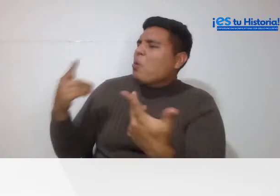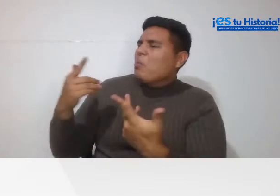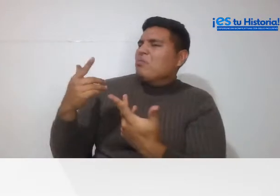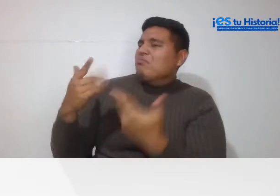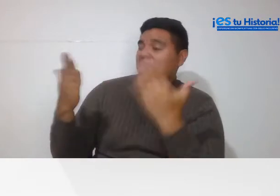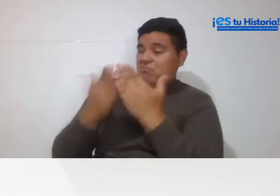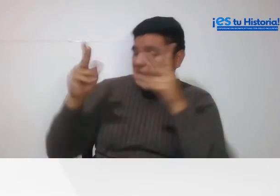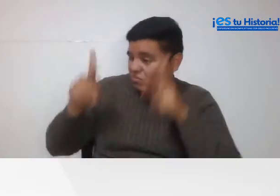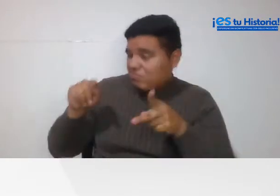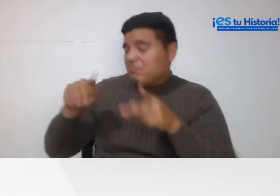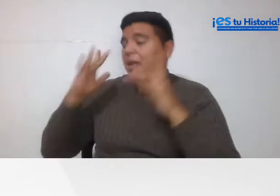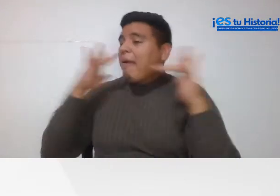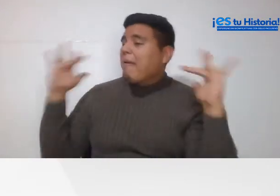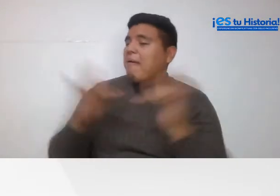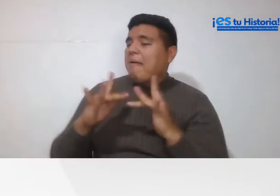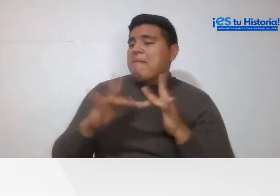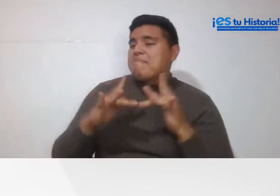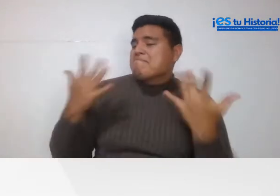a la institución hoy?